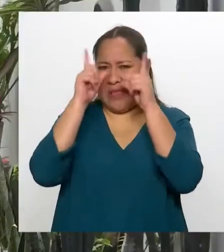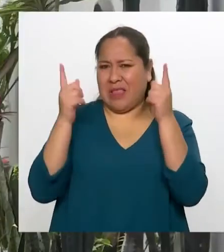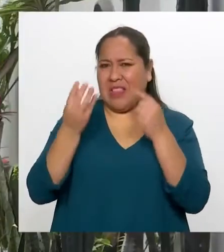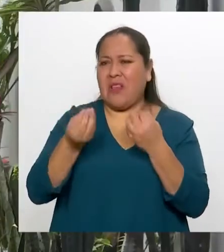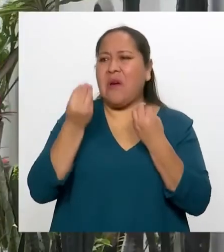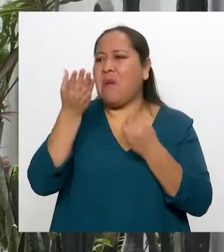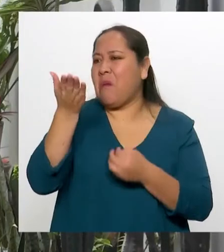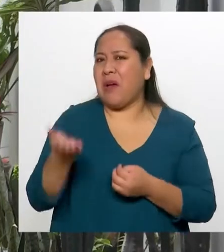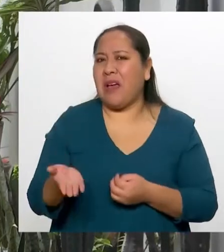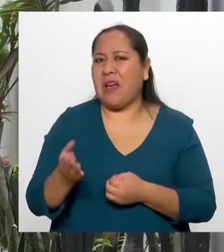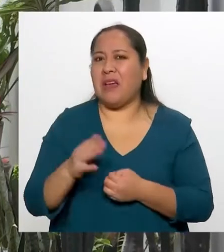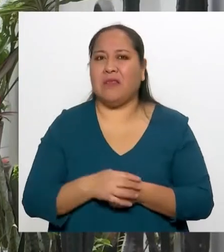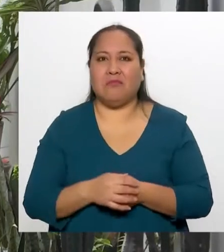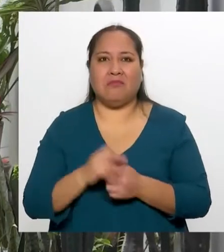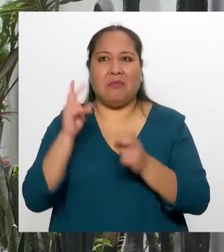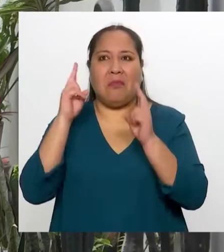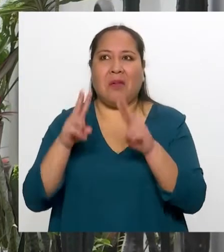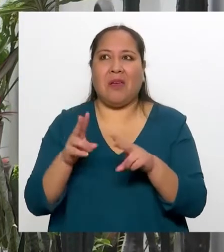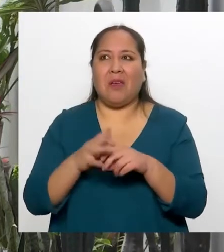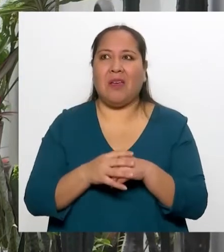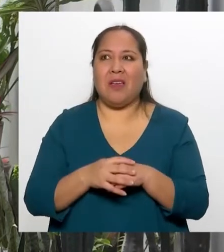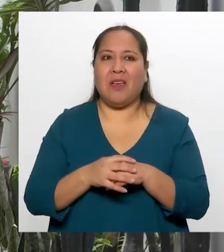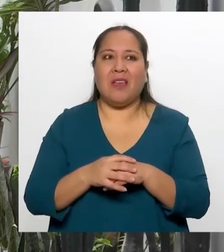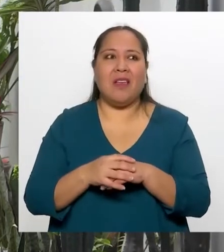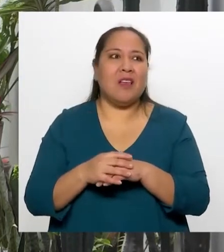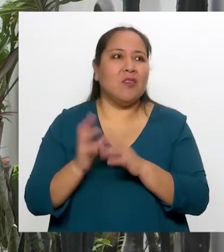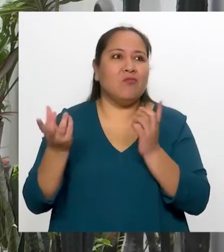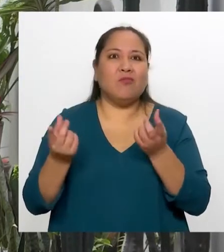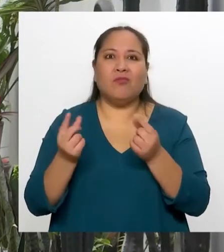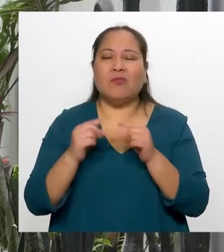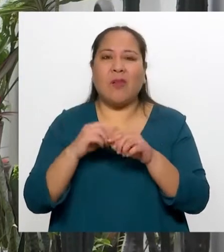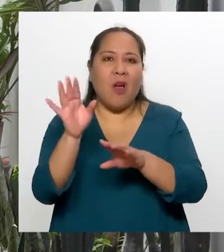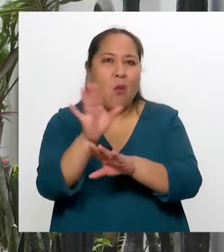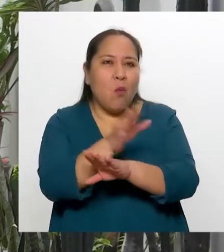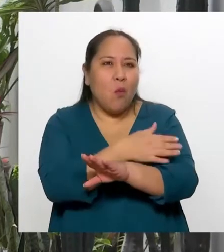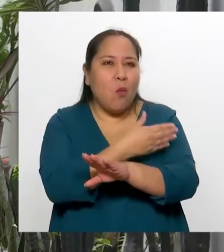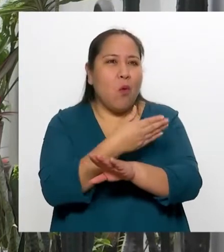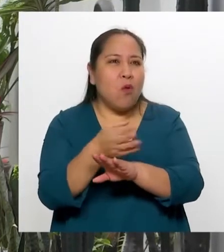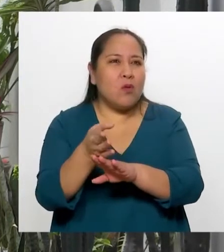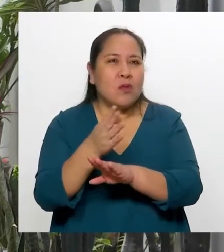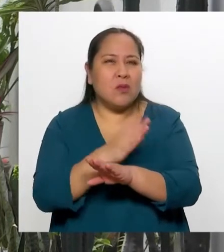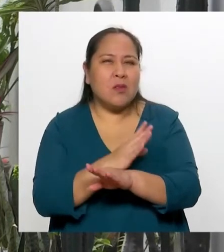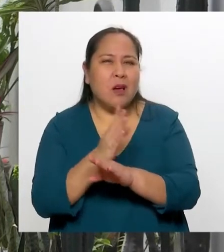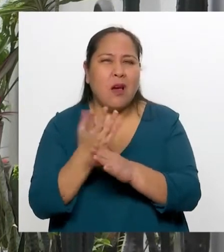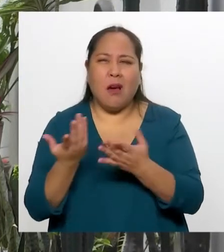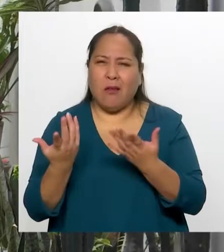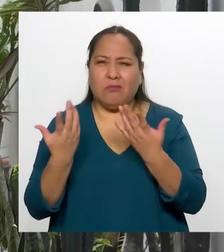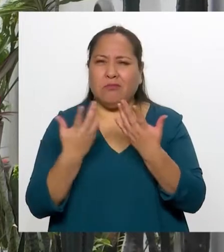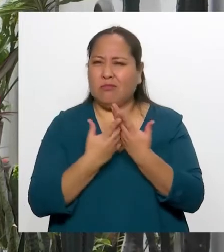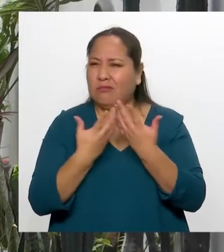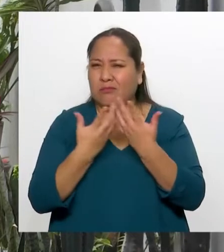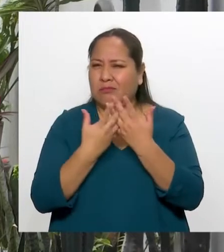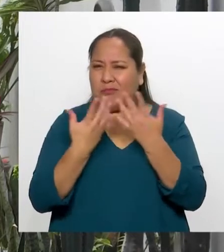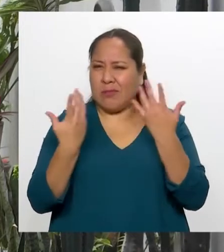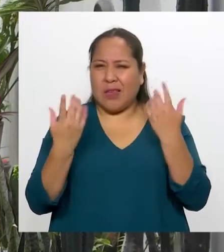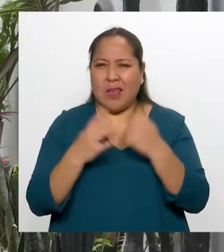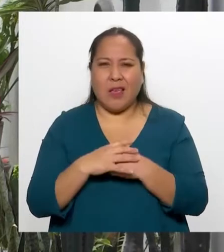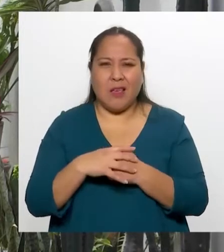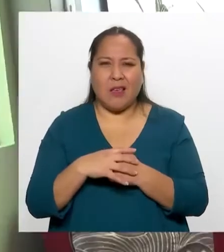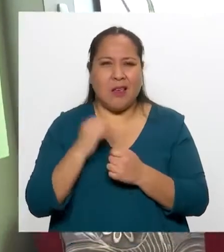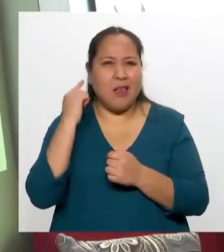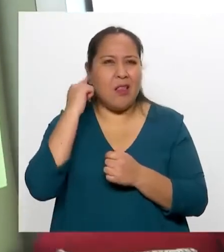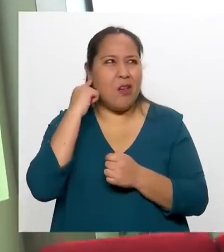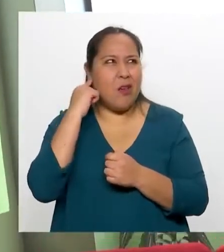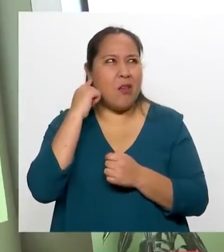Es increíble cómo él maneja las armonías, el sentido musical y